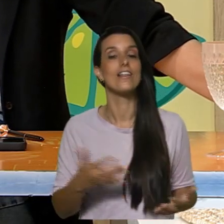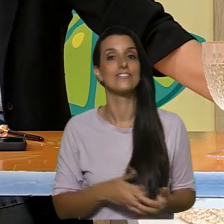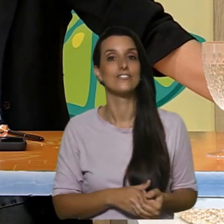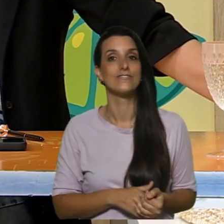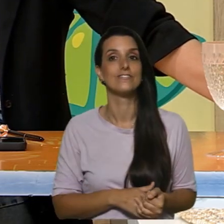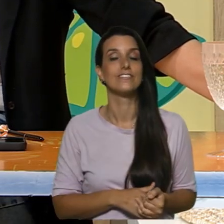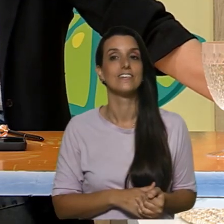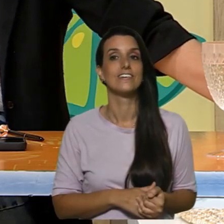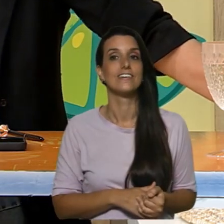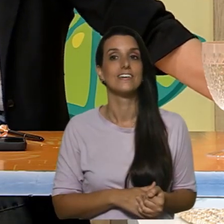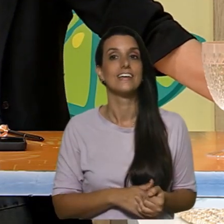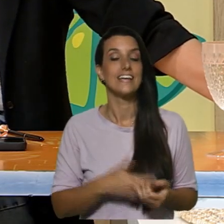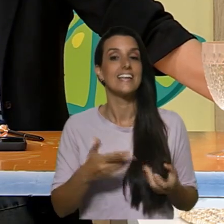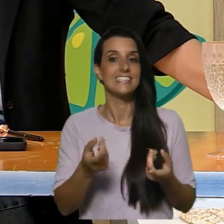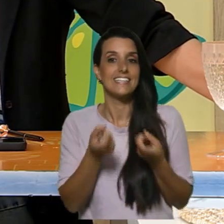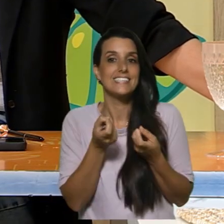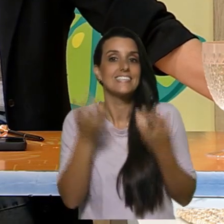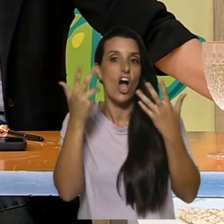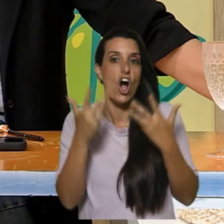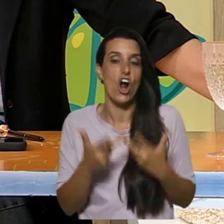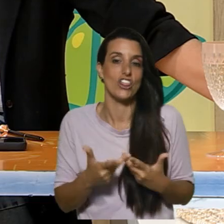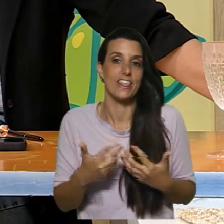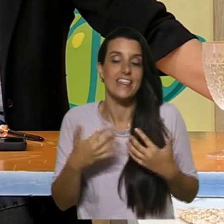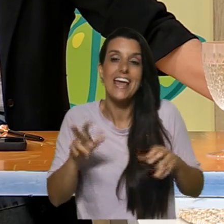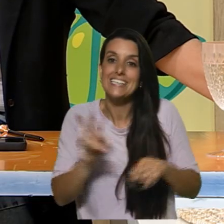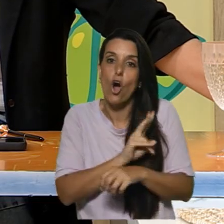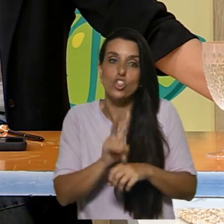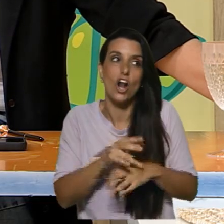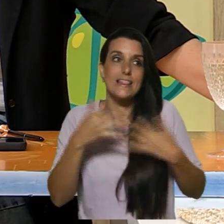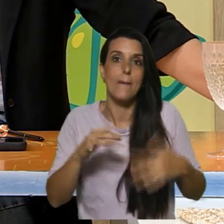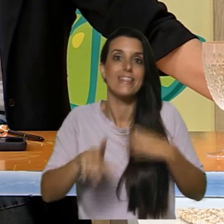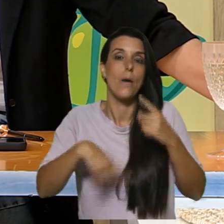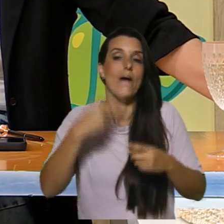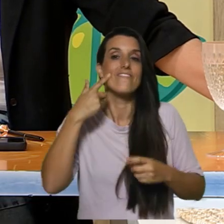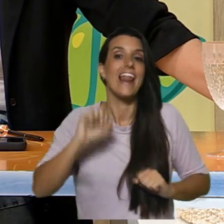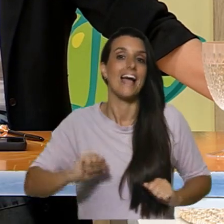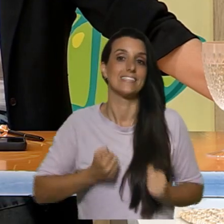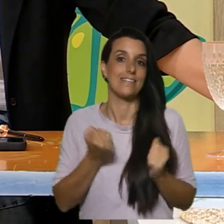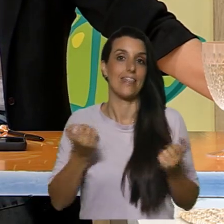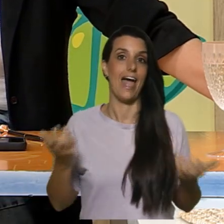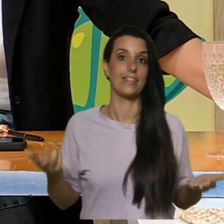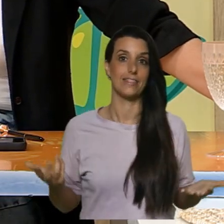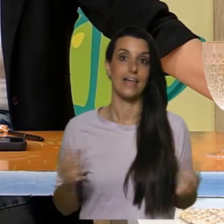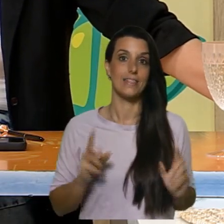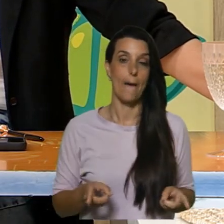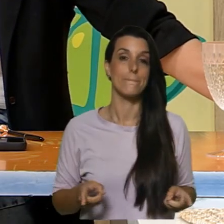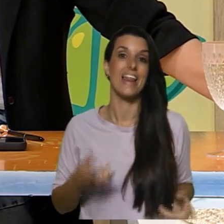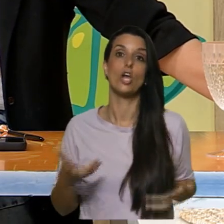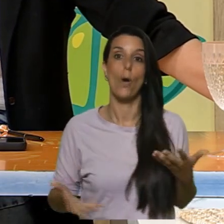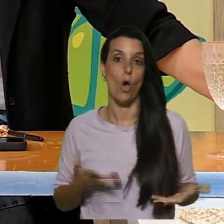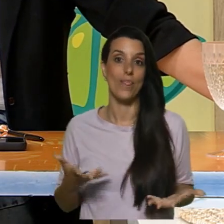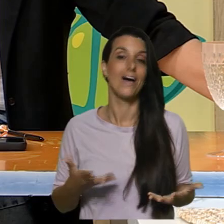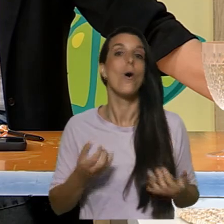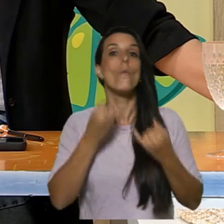nos indican acá que tiene que tener cierto... El exceso de control genera luego una ansiedad que también es importante.